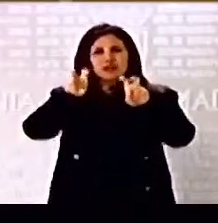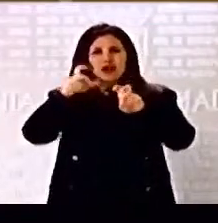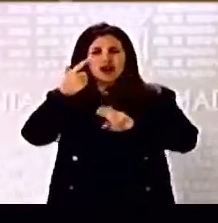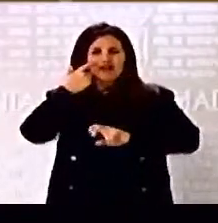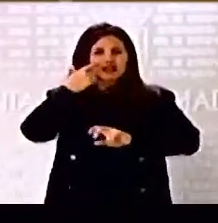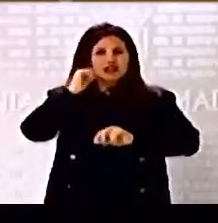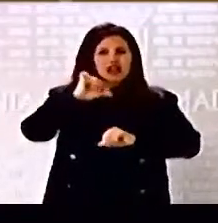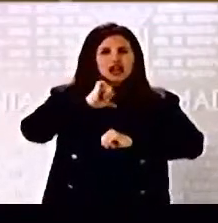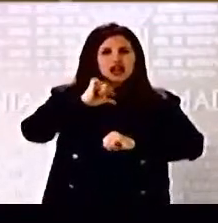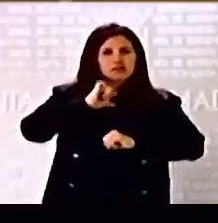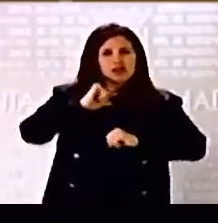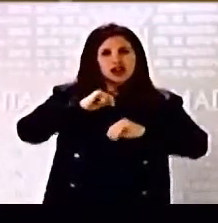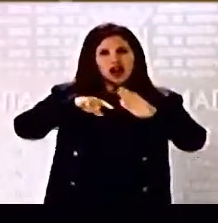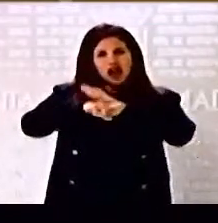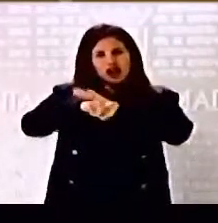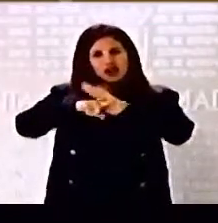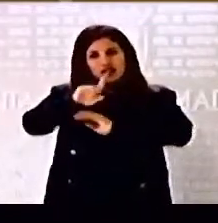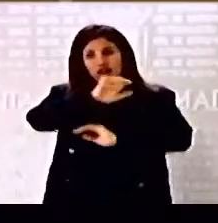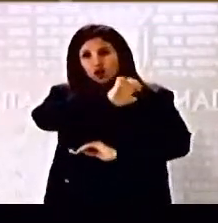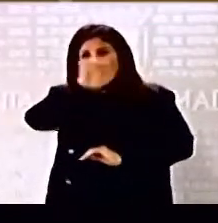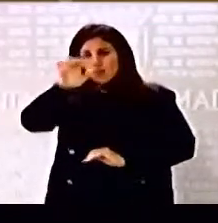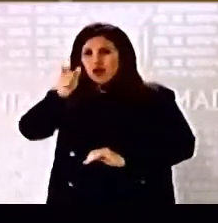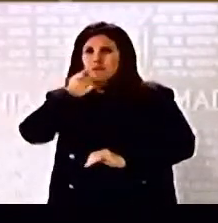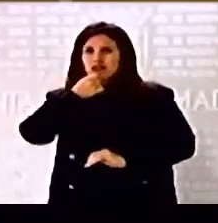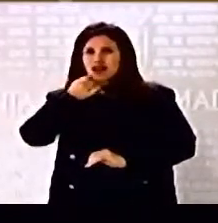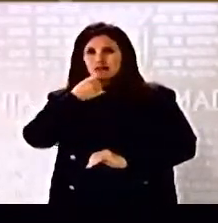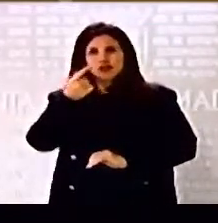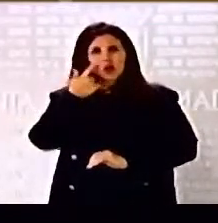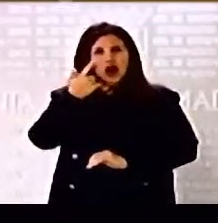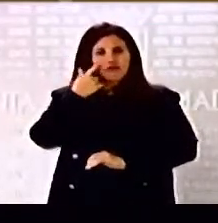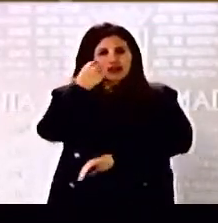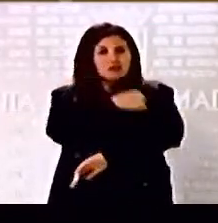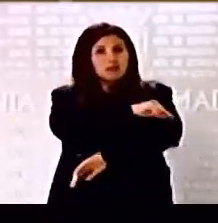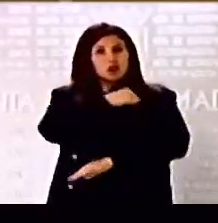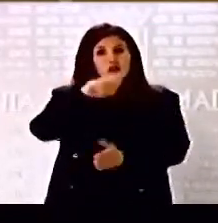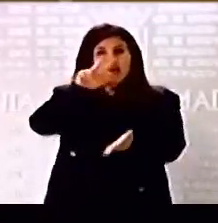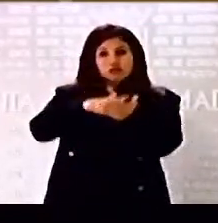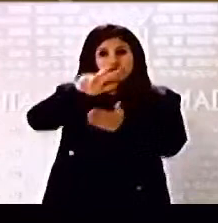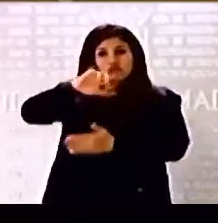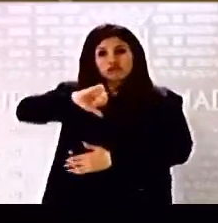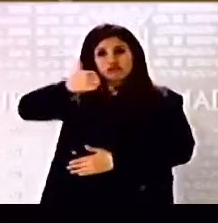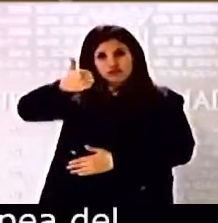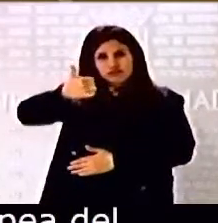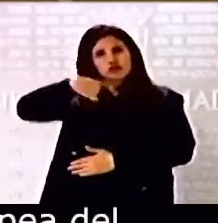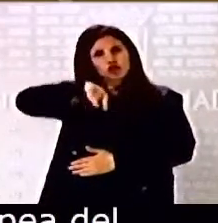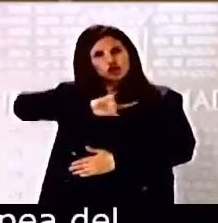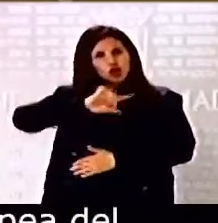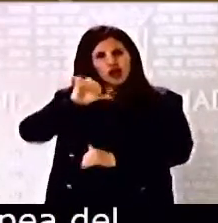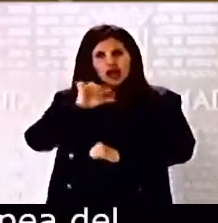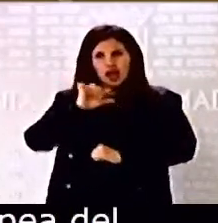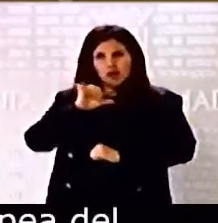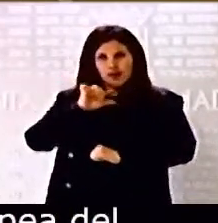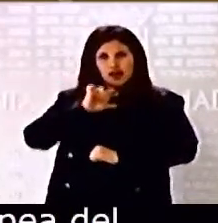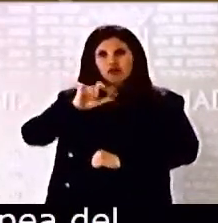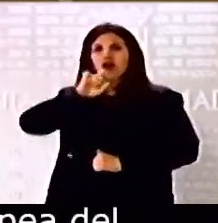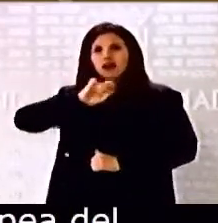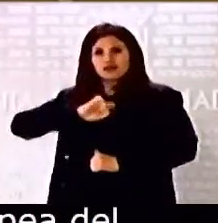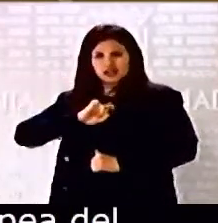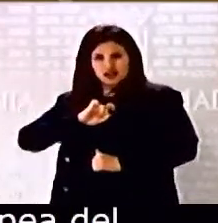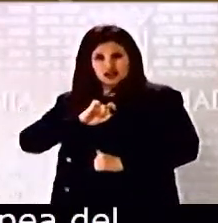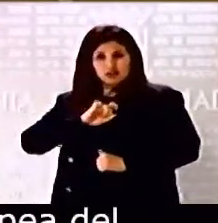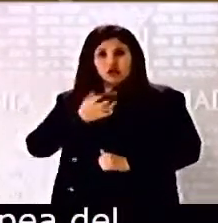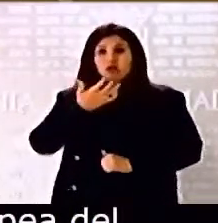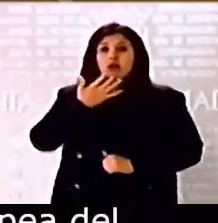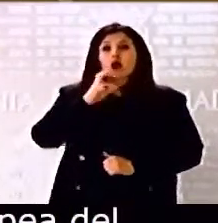esperar a la Agencia Europea del Medicamento a que apruebe las vacunas para comercialización. No hemos hecho como otros